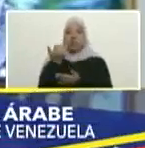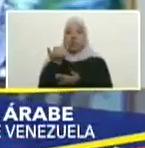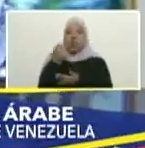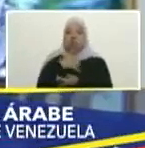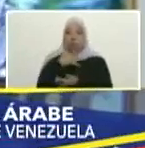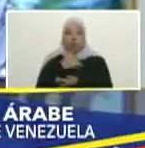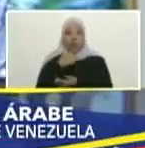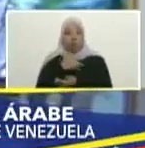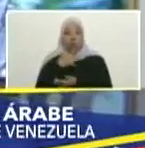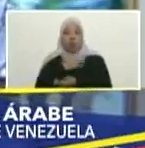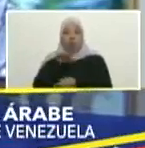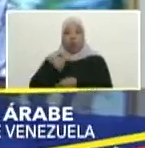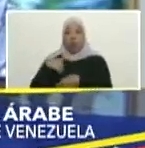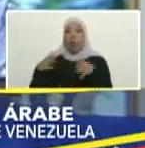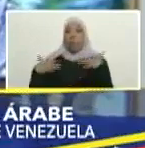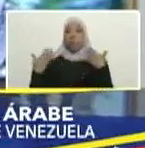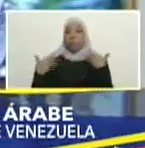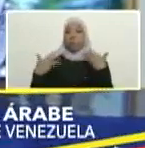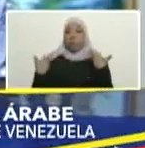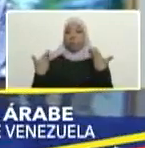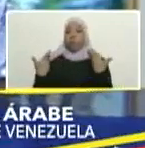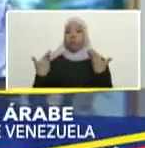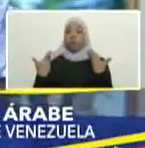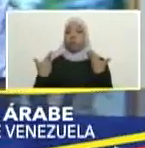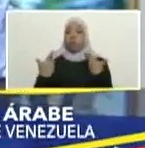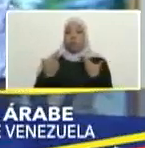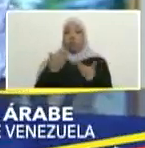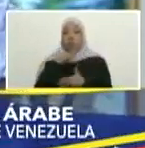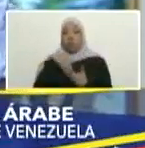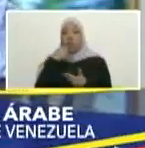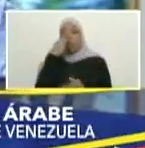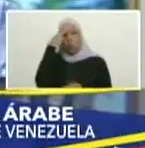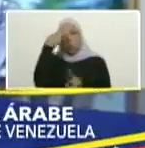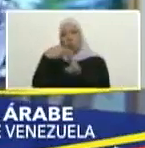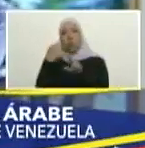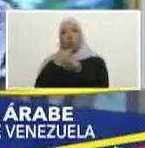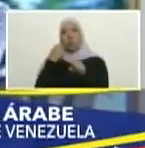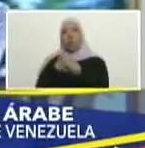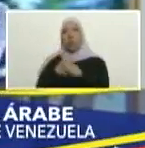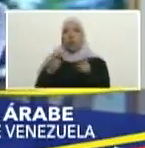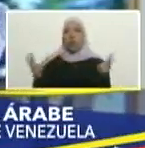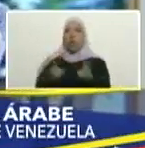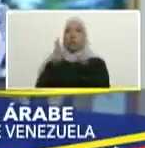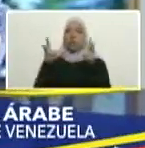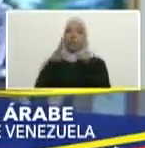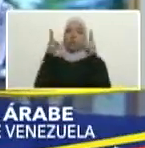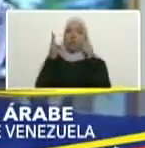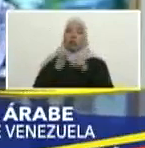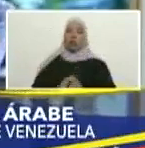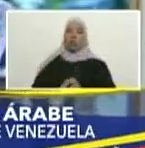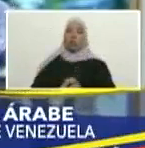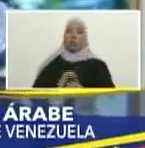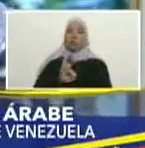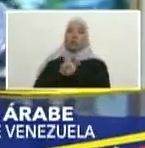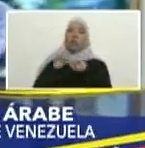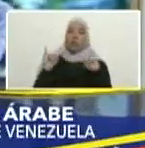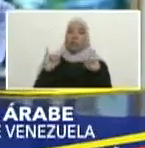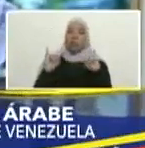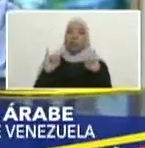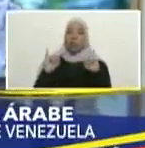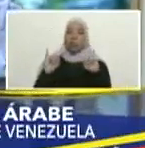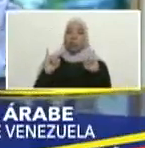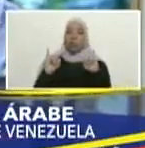emoción, nos emplaza y nos compromete con la victoria. Para concluir,